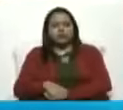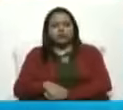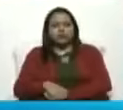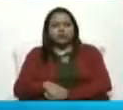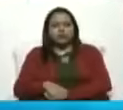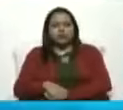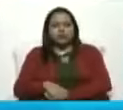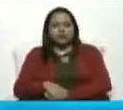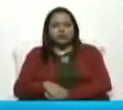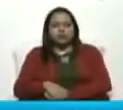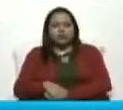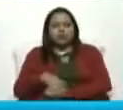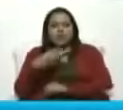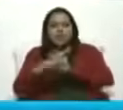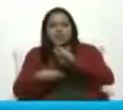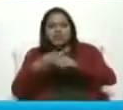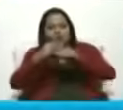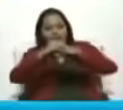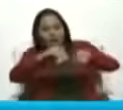Y les dio un ultimátum.